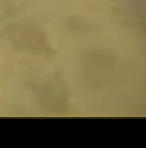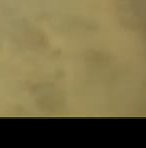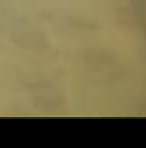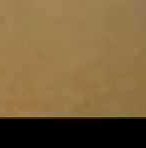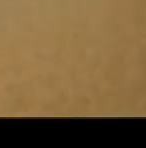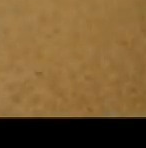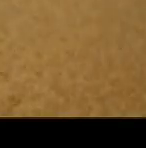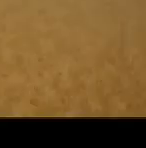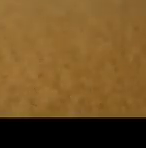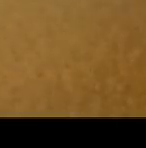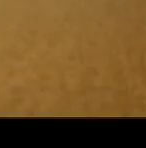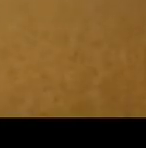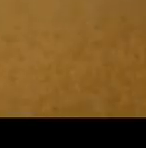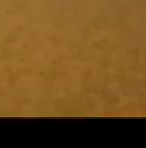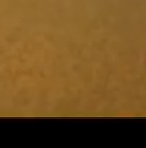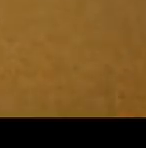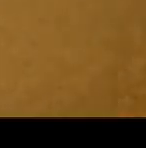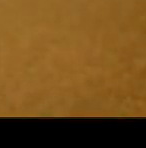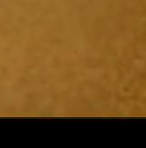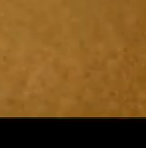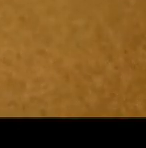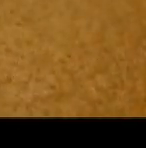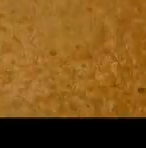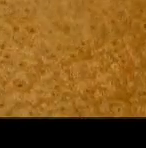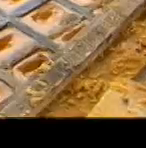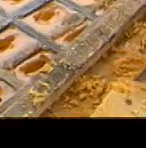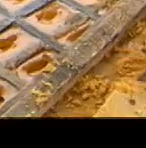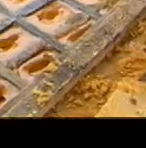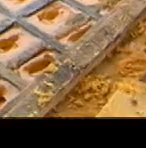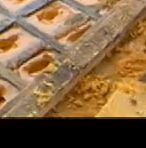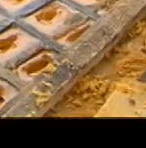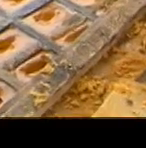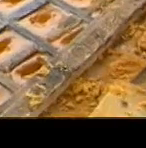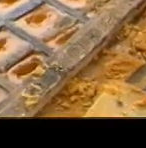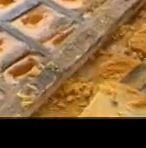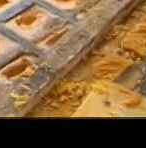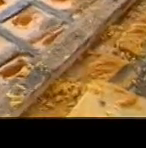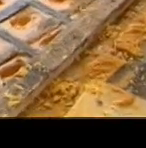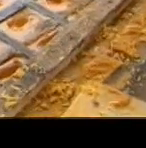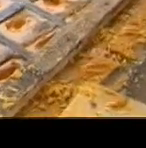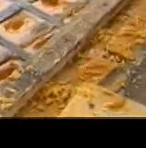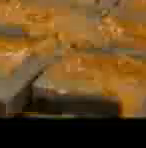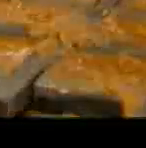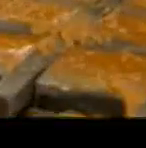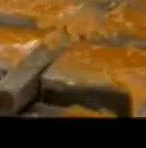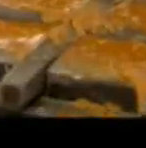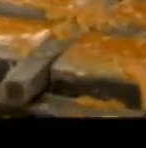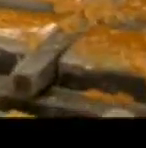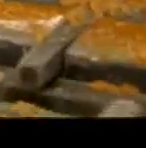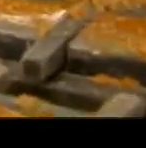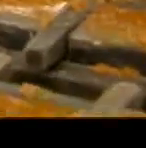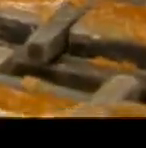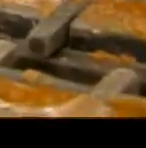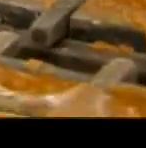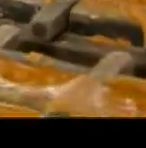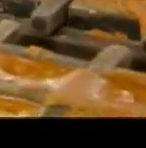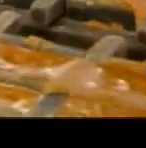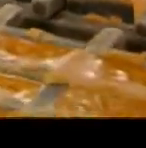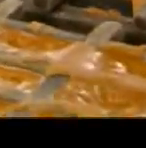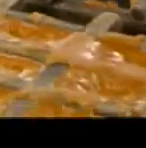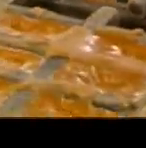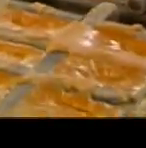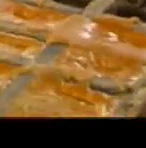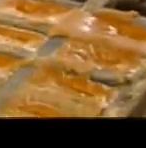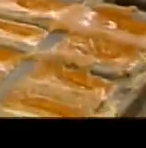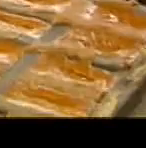la panela, otro punto más alto para la melcocha. Otro punto diferente a los que he nombrado para sacar